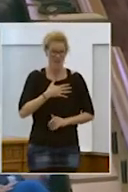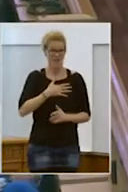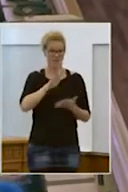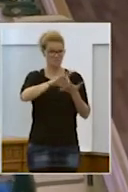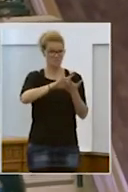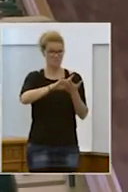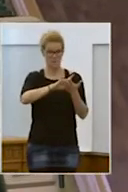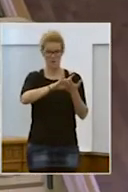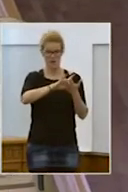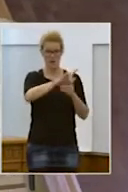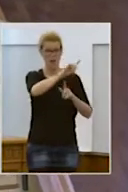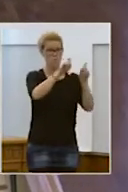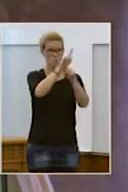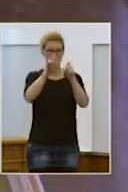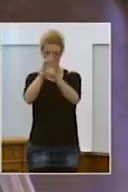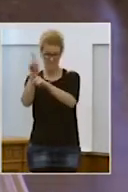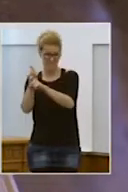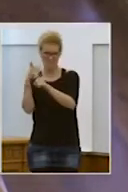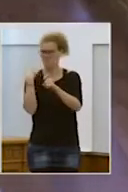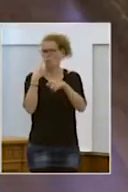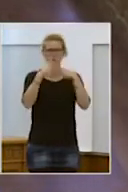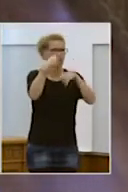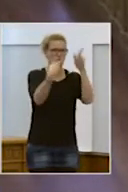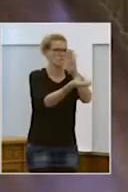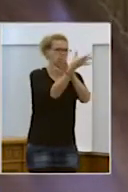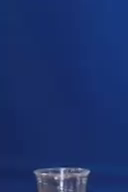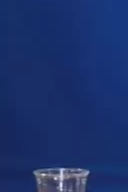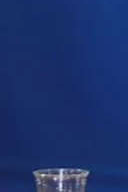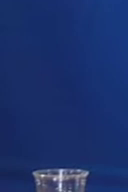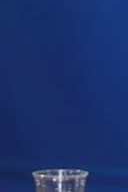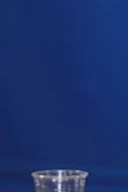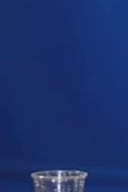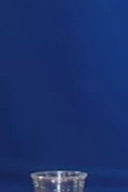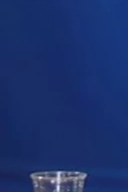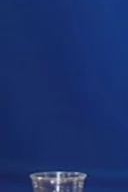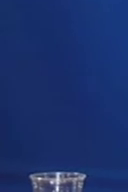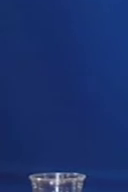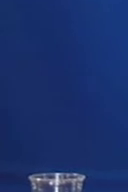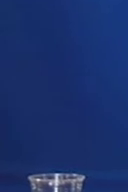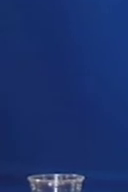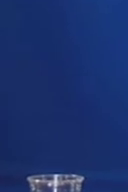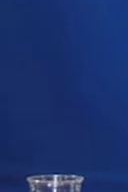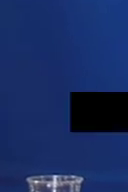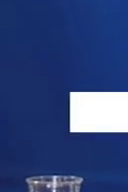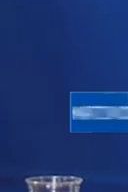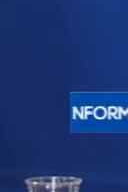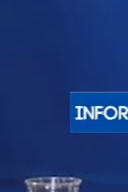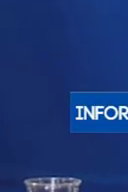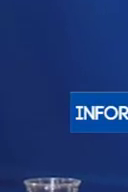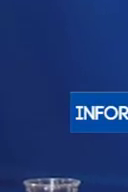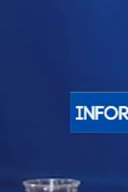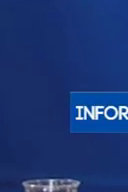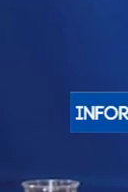que los empresarios del sector turístico, con las consecuencias que va a tener para ellos. Emiliano García Paje ha salido a decir que lo que quieren los